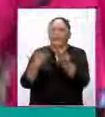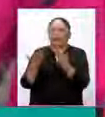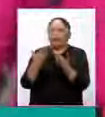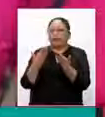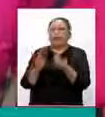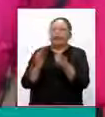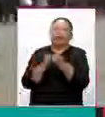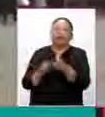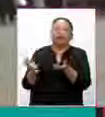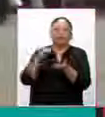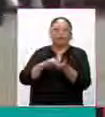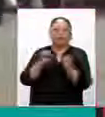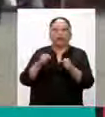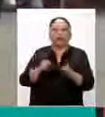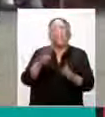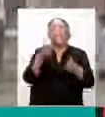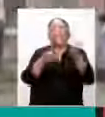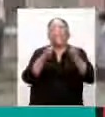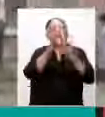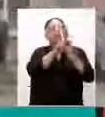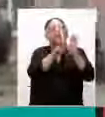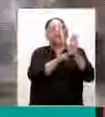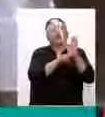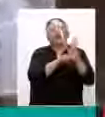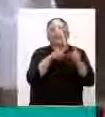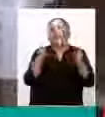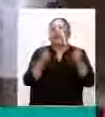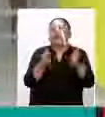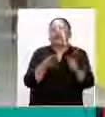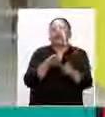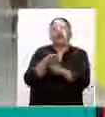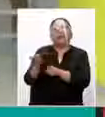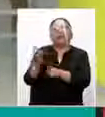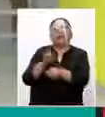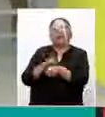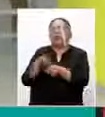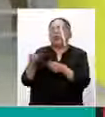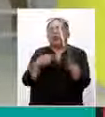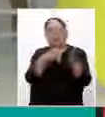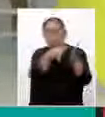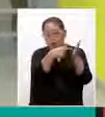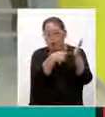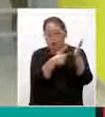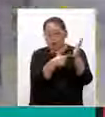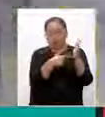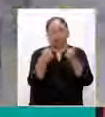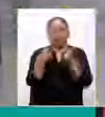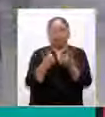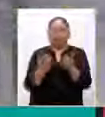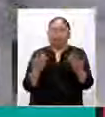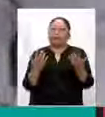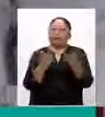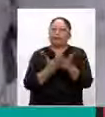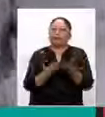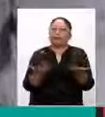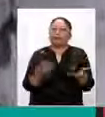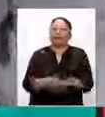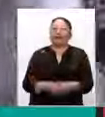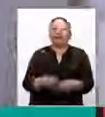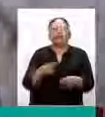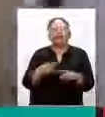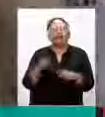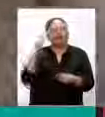norma constitucional que estaría siendo lesionada, nos parece que no llega a